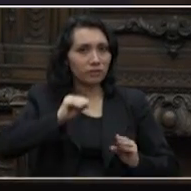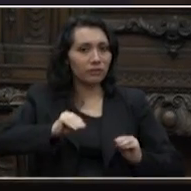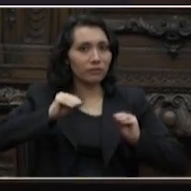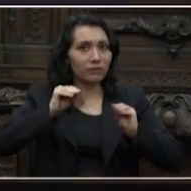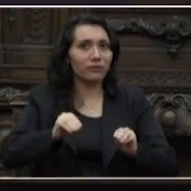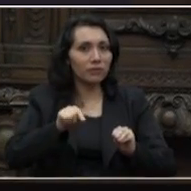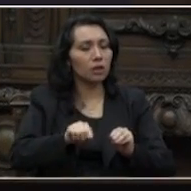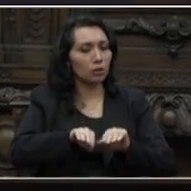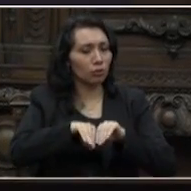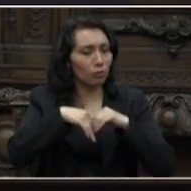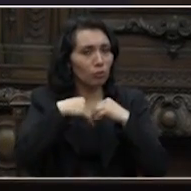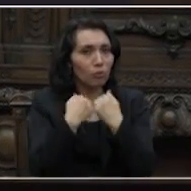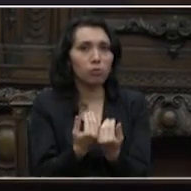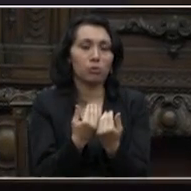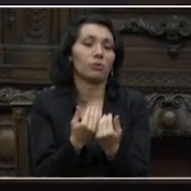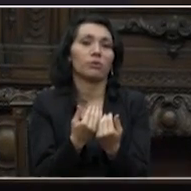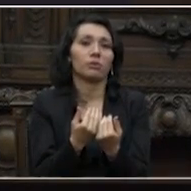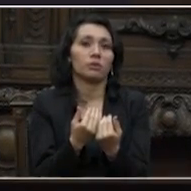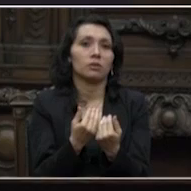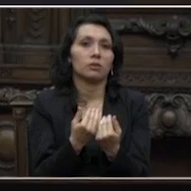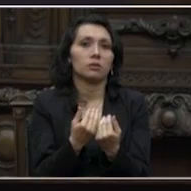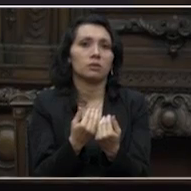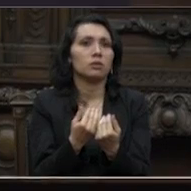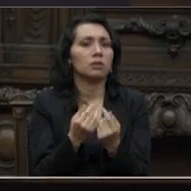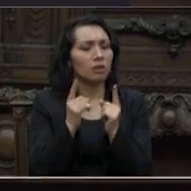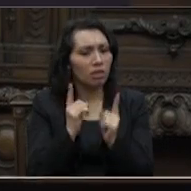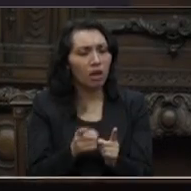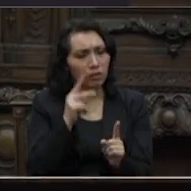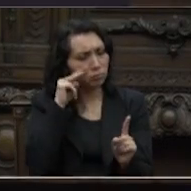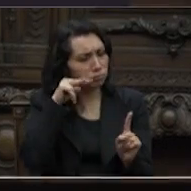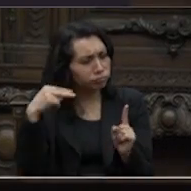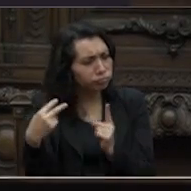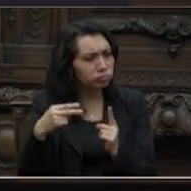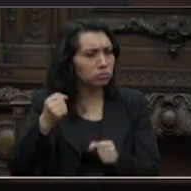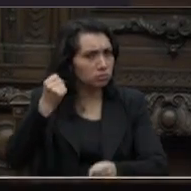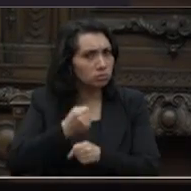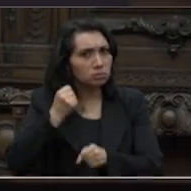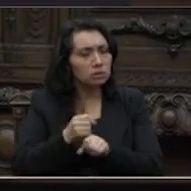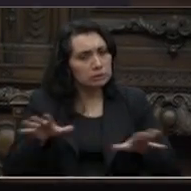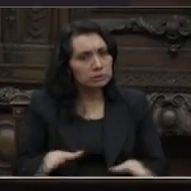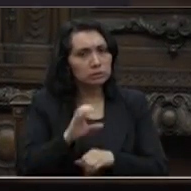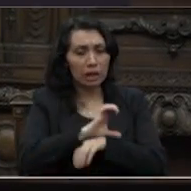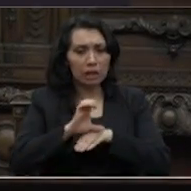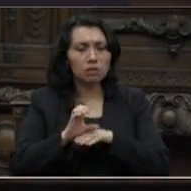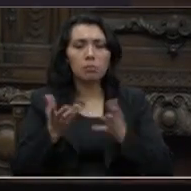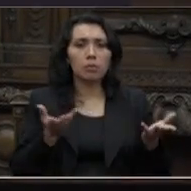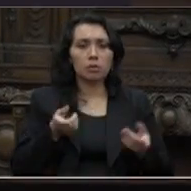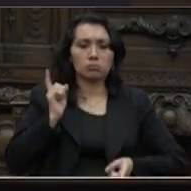porque implica toda una debida diligencia del Estado para tomar las